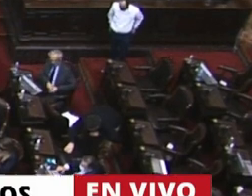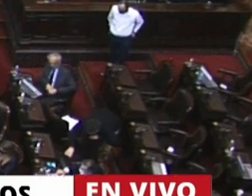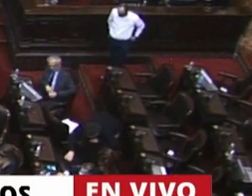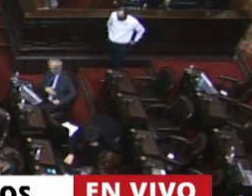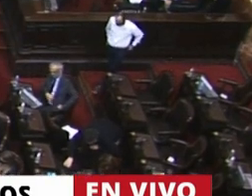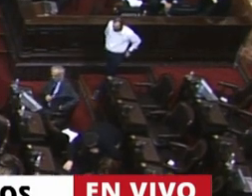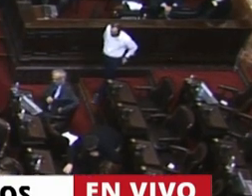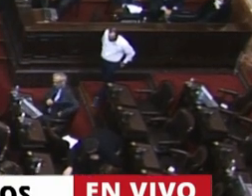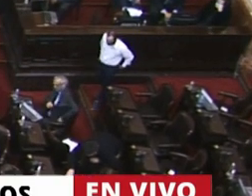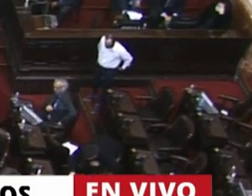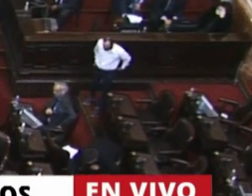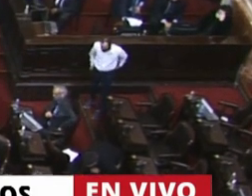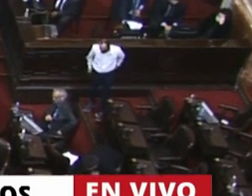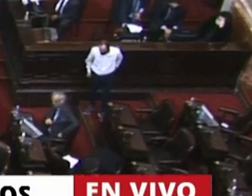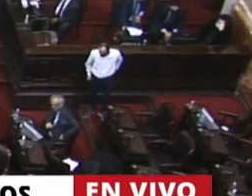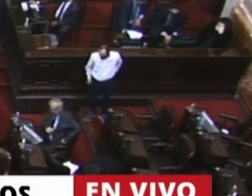l